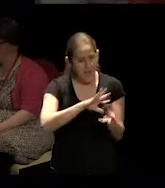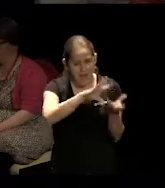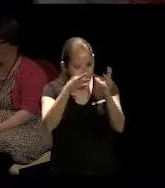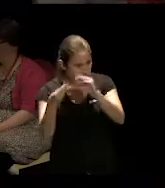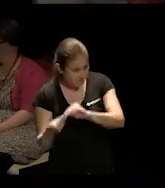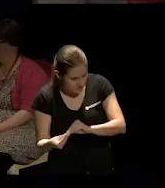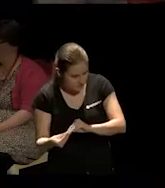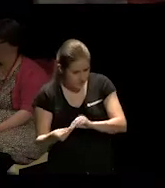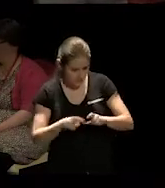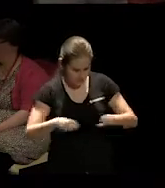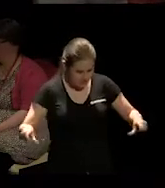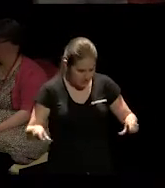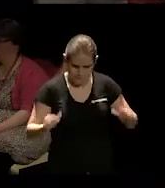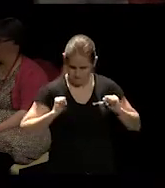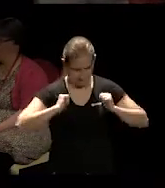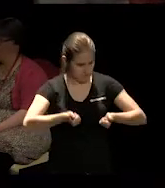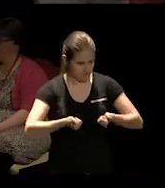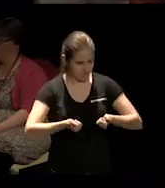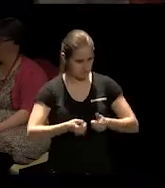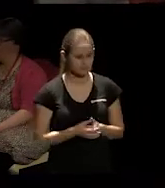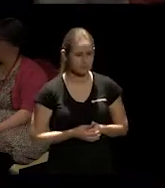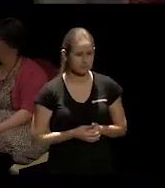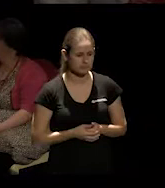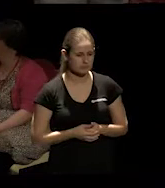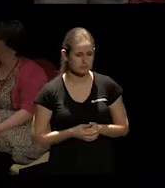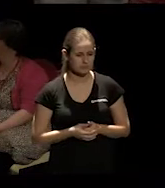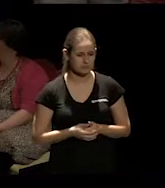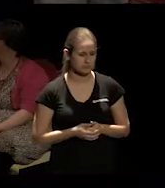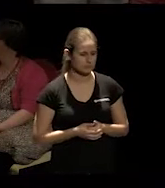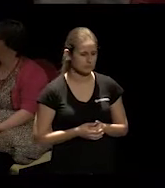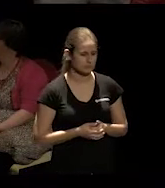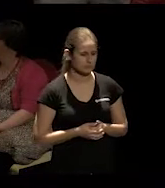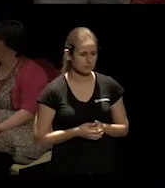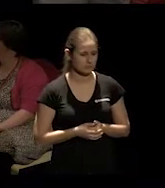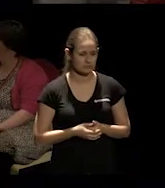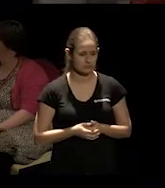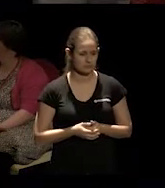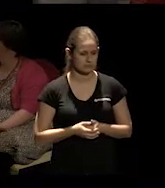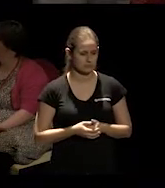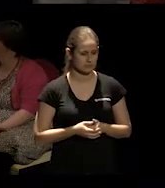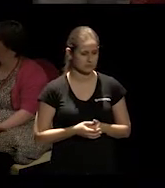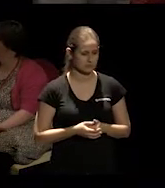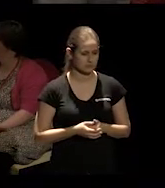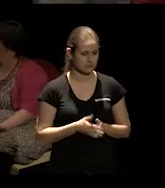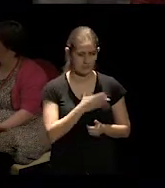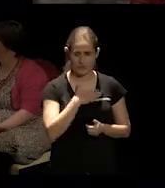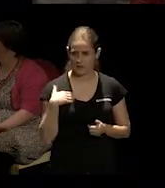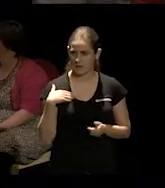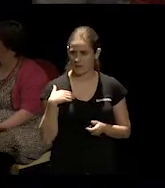dentro del hecho teatral desde el primer momento. quería